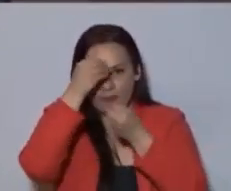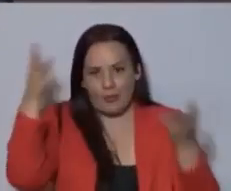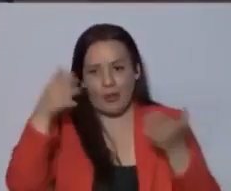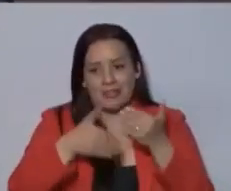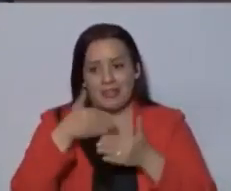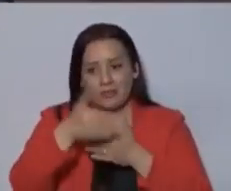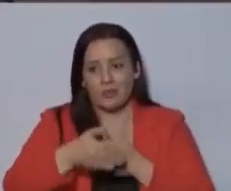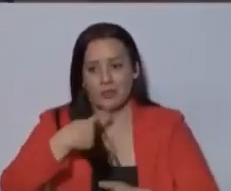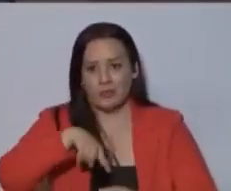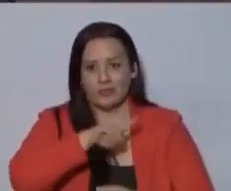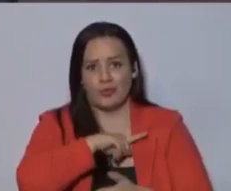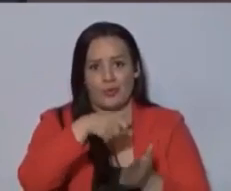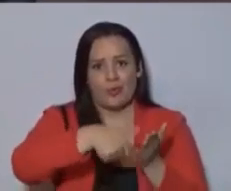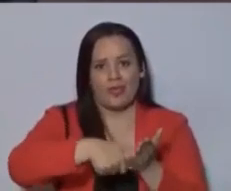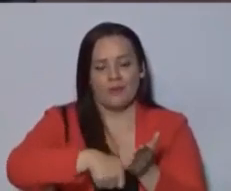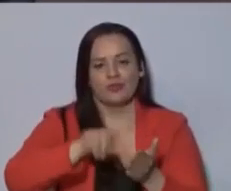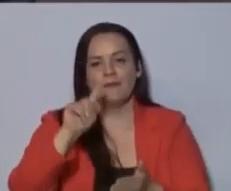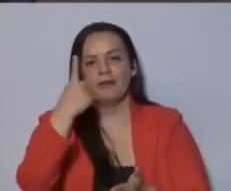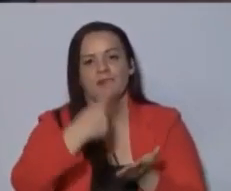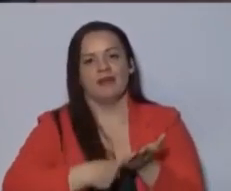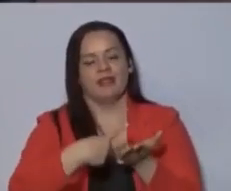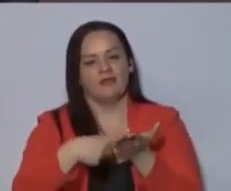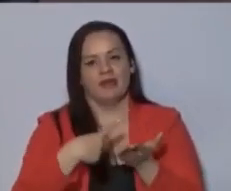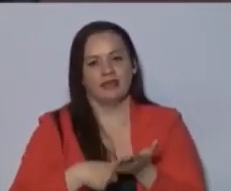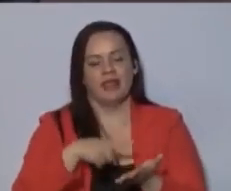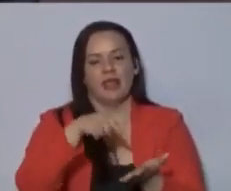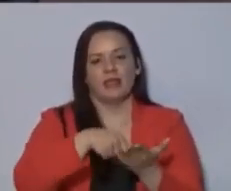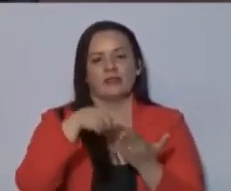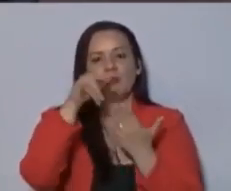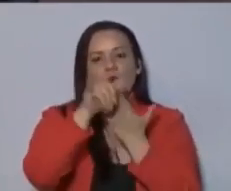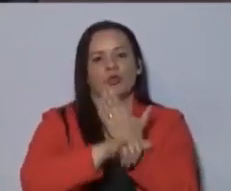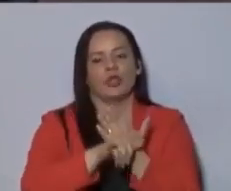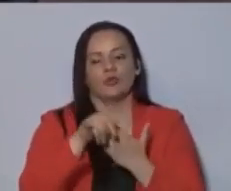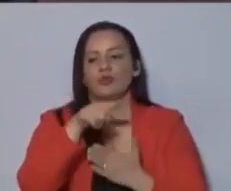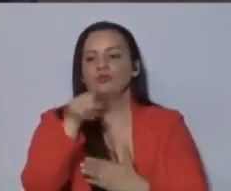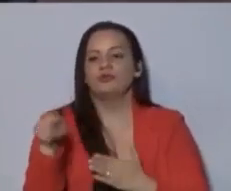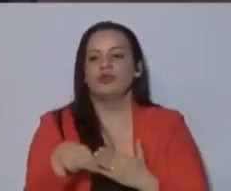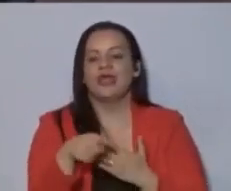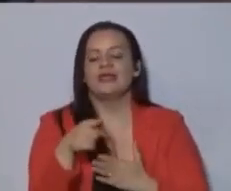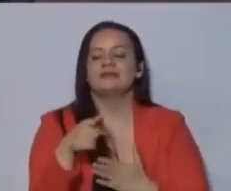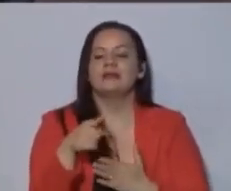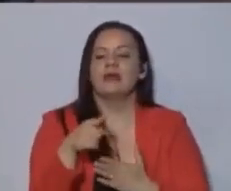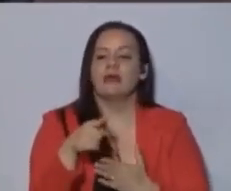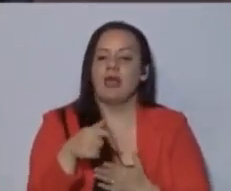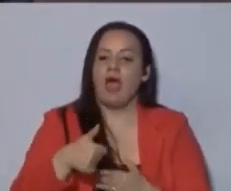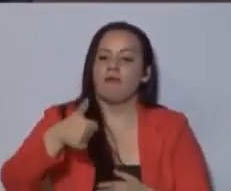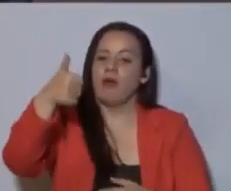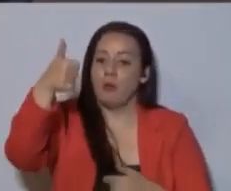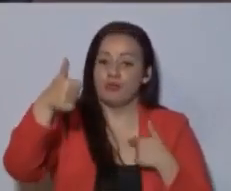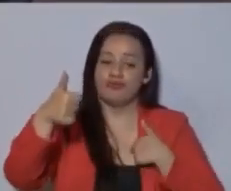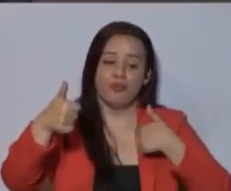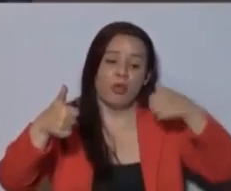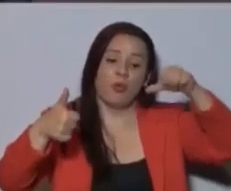de que nosotros votáramos en primer debate este proyecto, ustedes a favor y yo en contra.